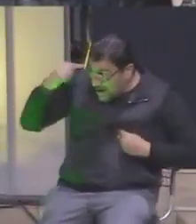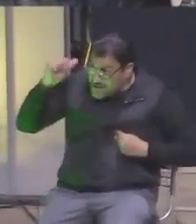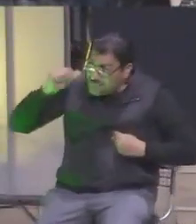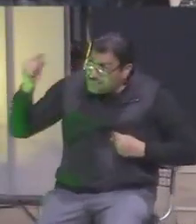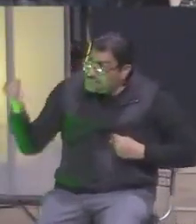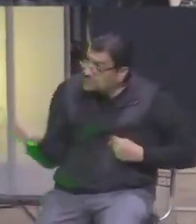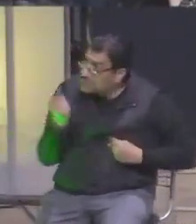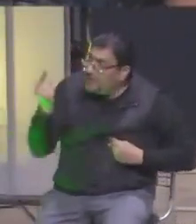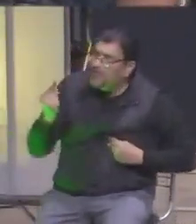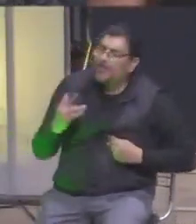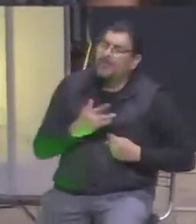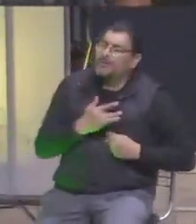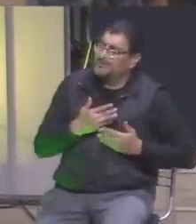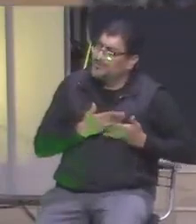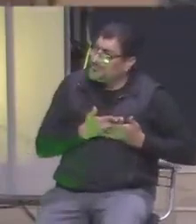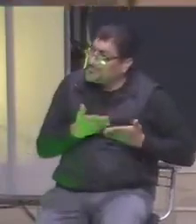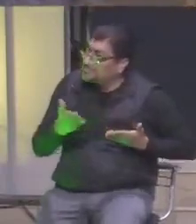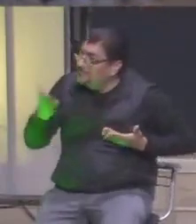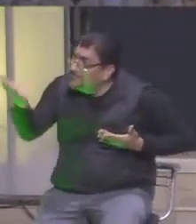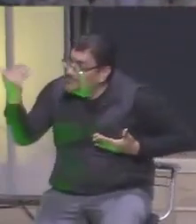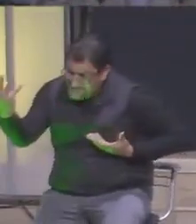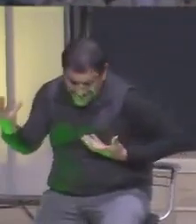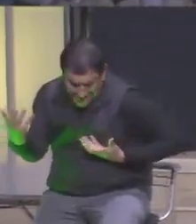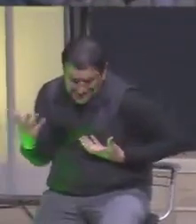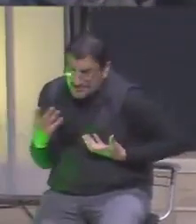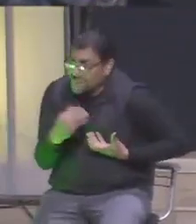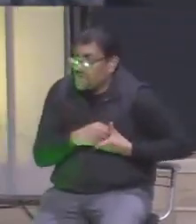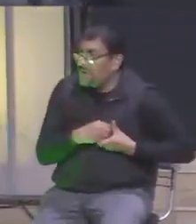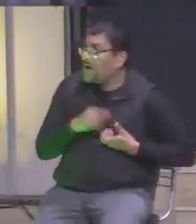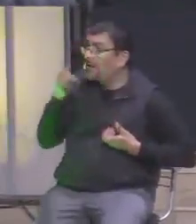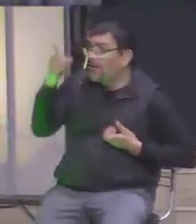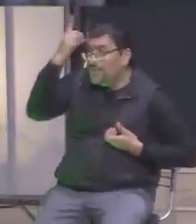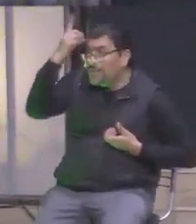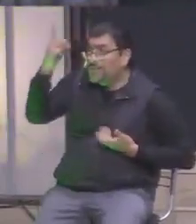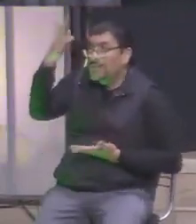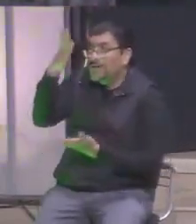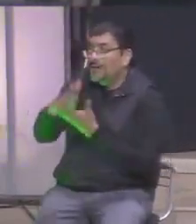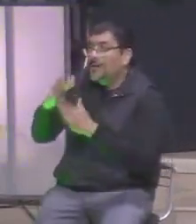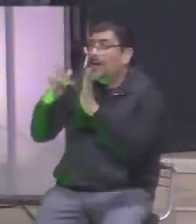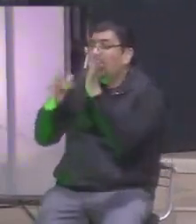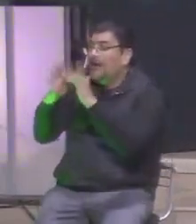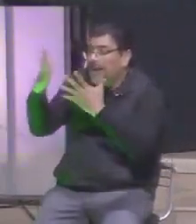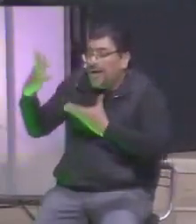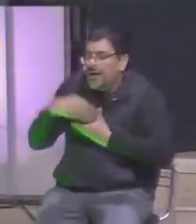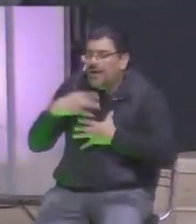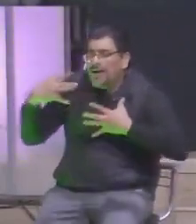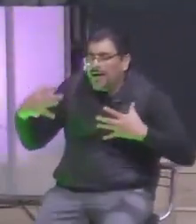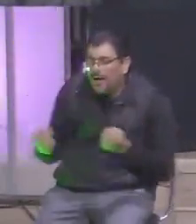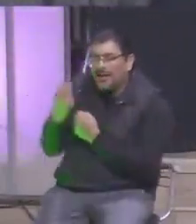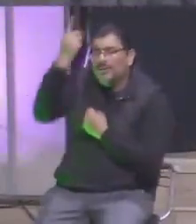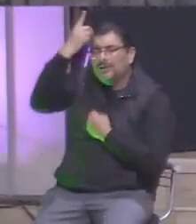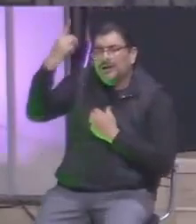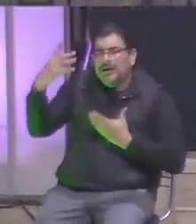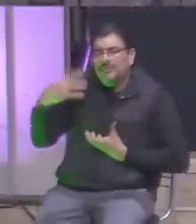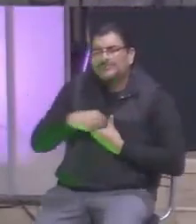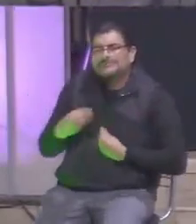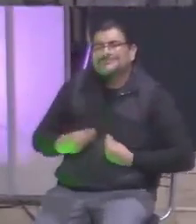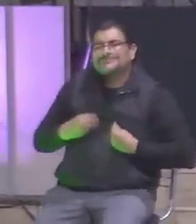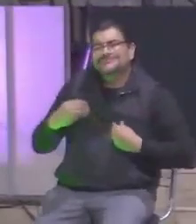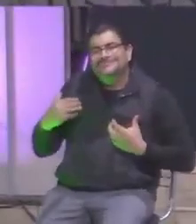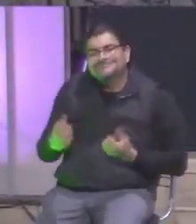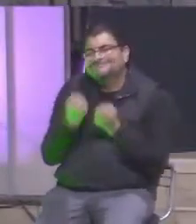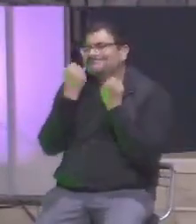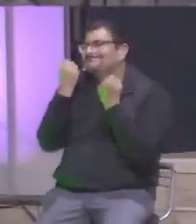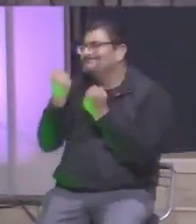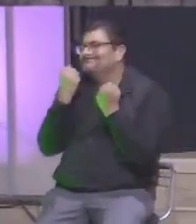abro mi corazón y te recibo en él como el único y suficiente Señor y Salvador de mi vida